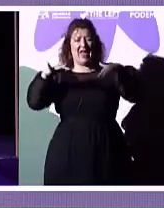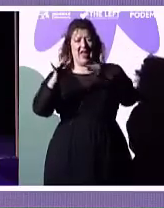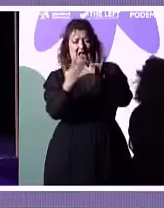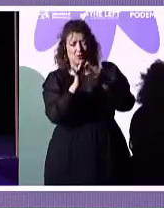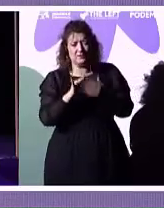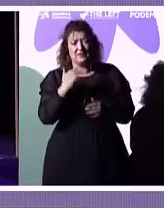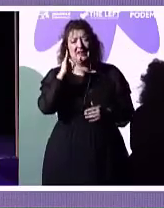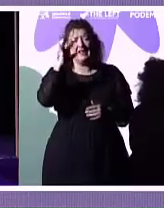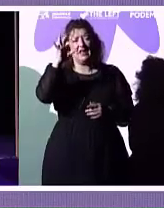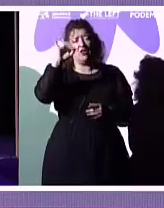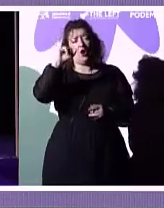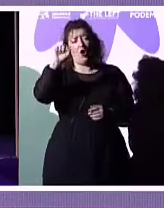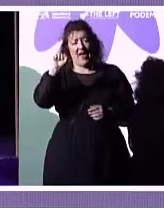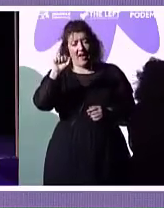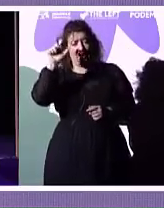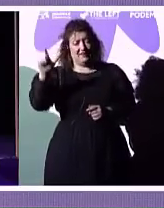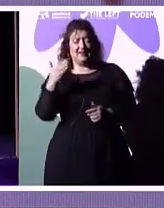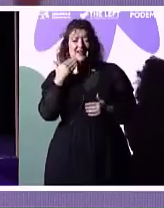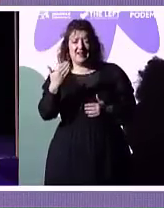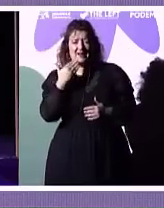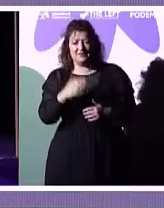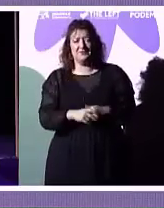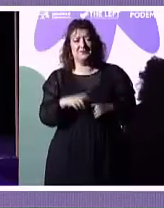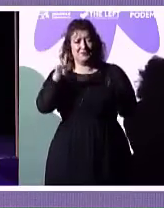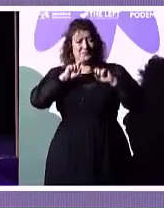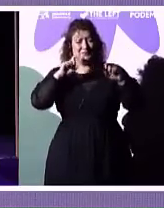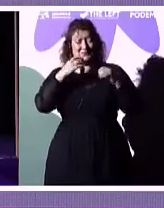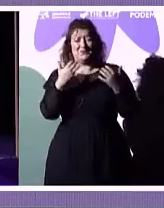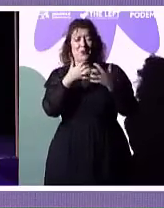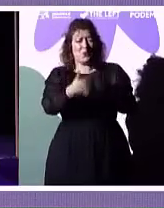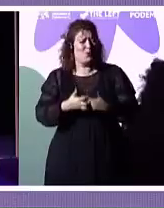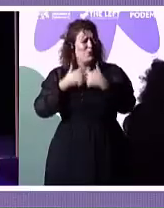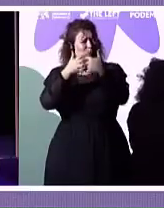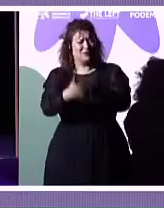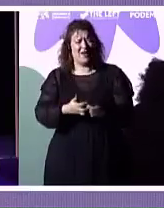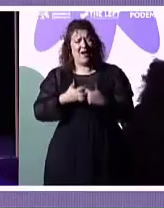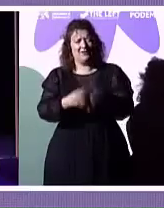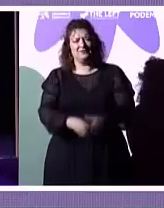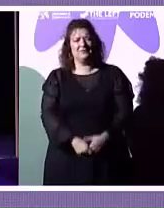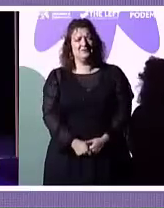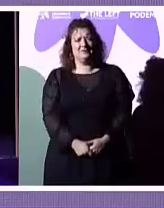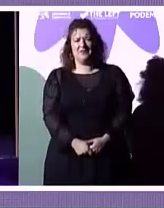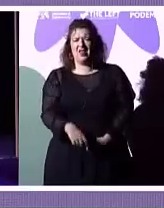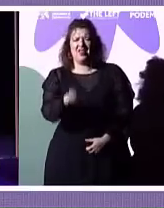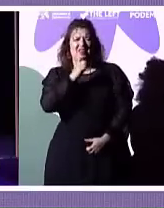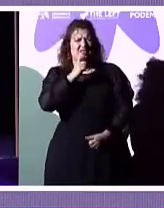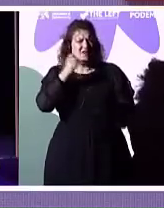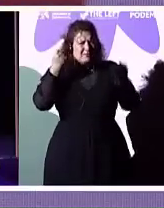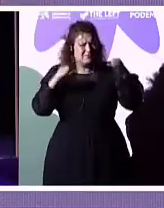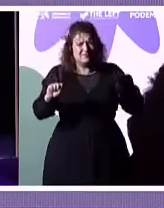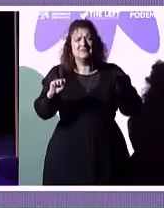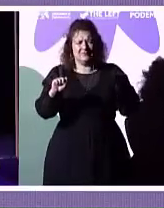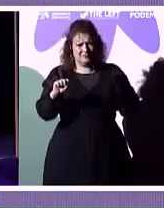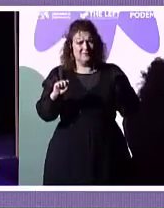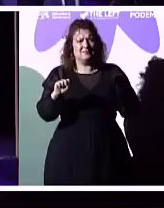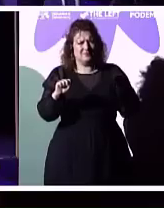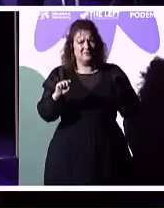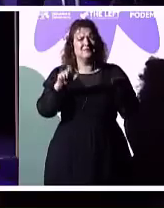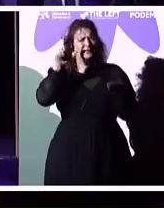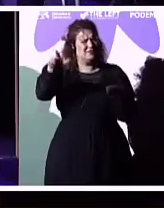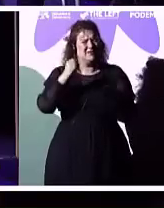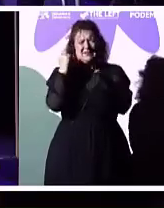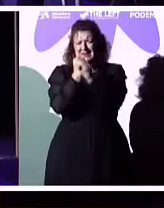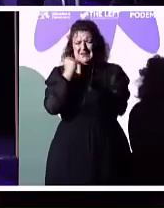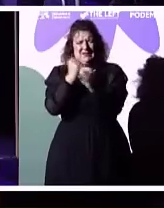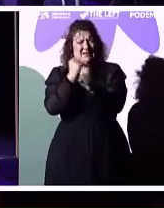idoya por luchar tanto y a pesar de tantas dificultades y yo ya lo está